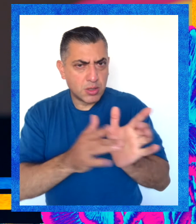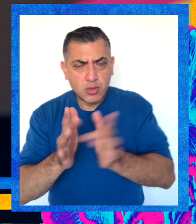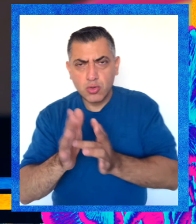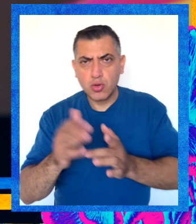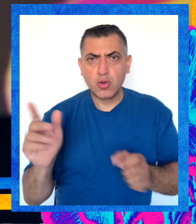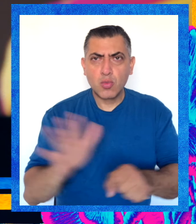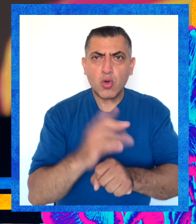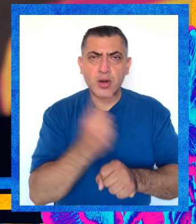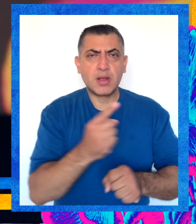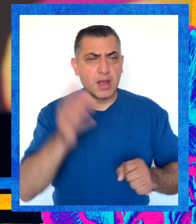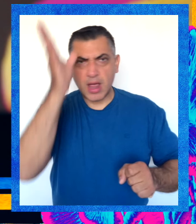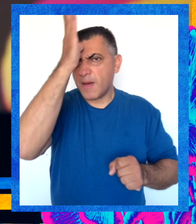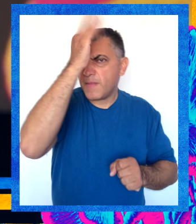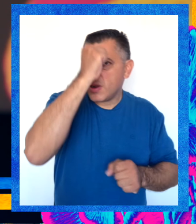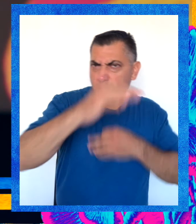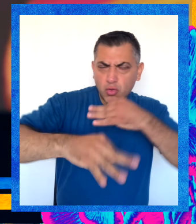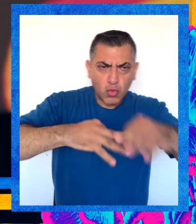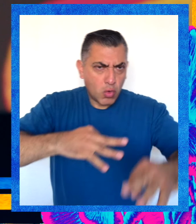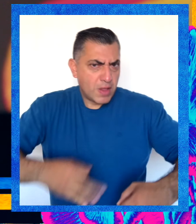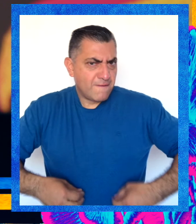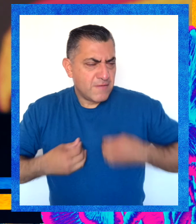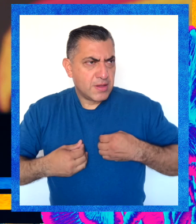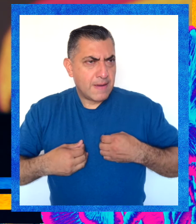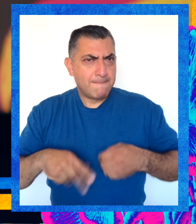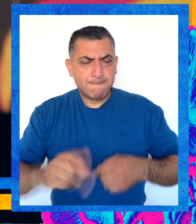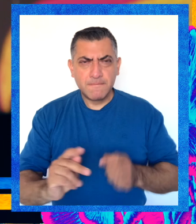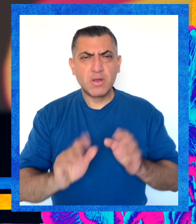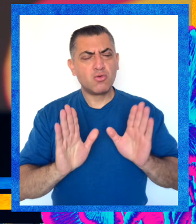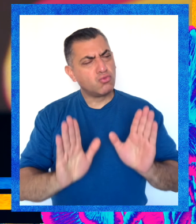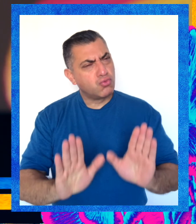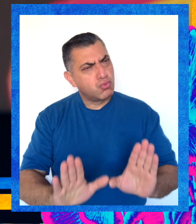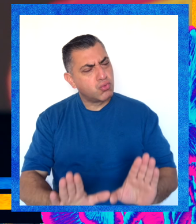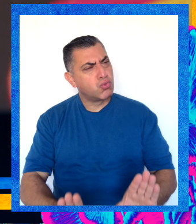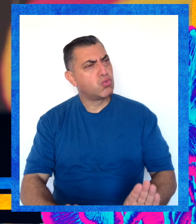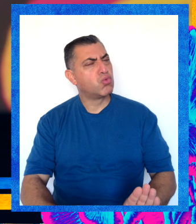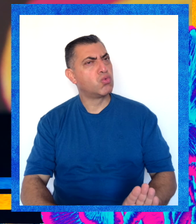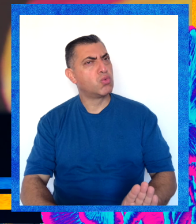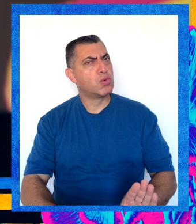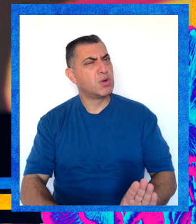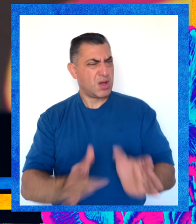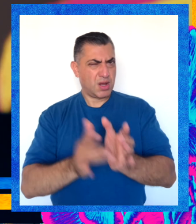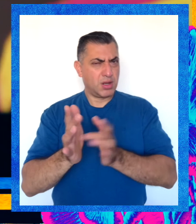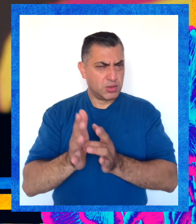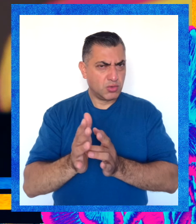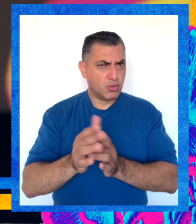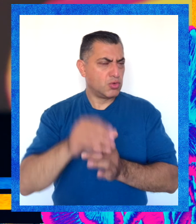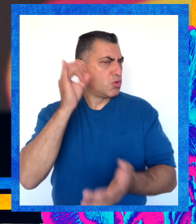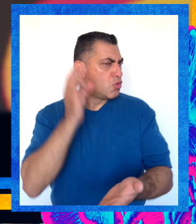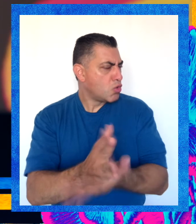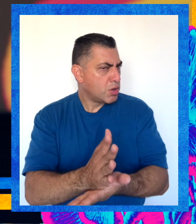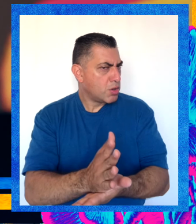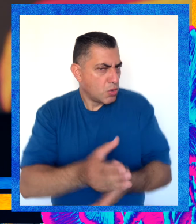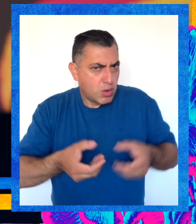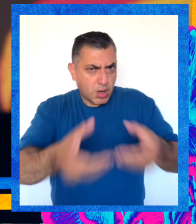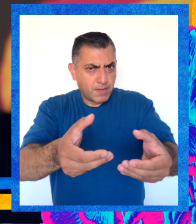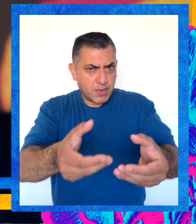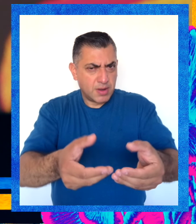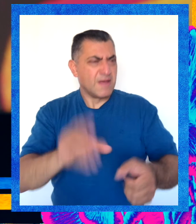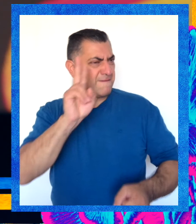porque no hemos aprendido a lo largo de nuestra vida pero tenemos que hacer una reflexión de verdad jesús es el único camino